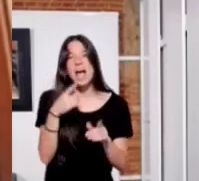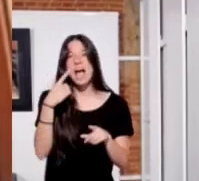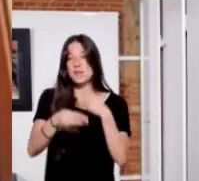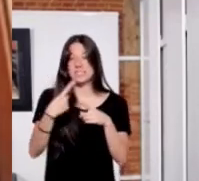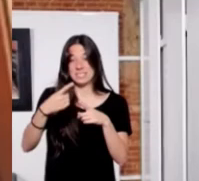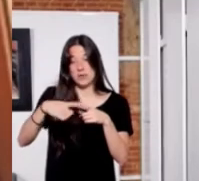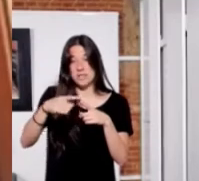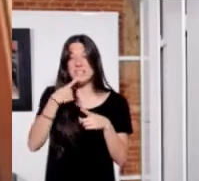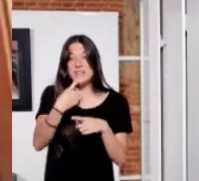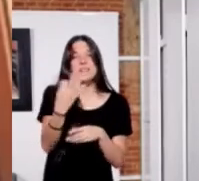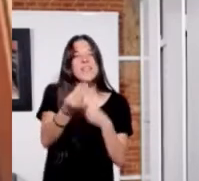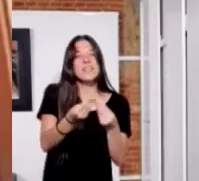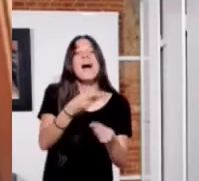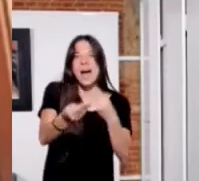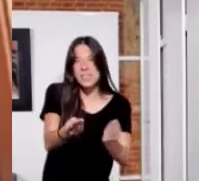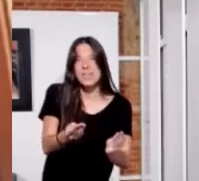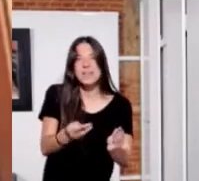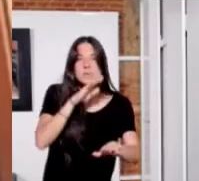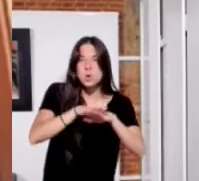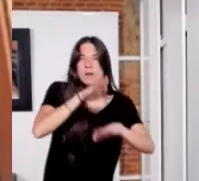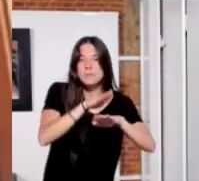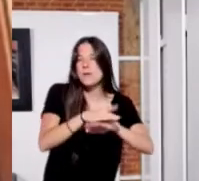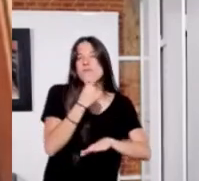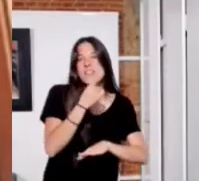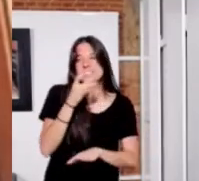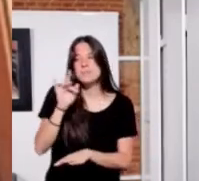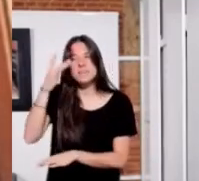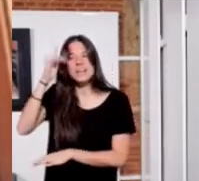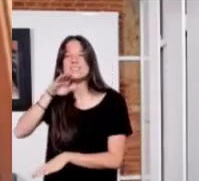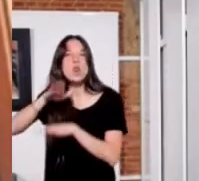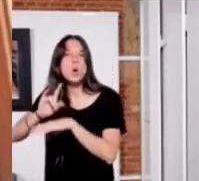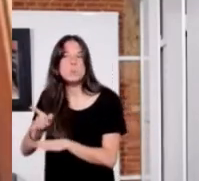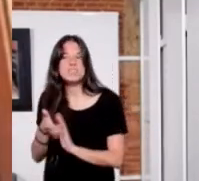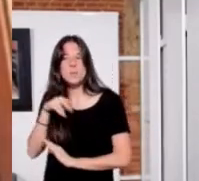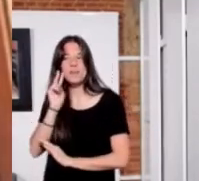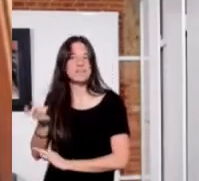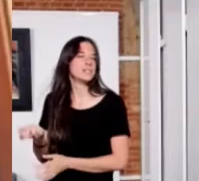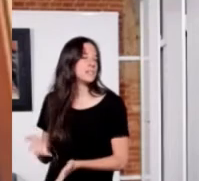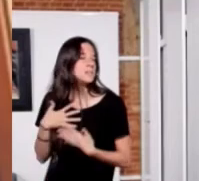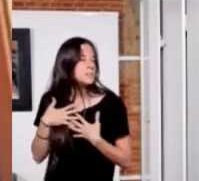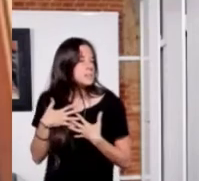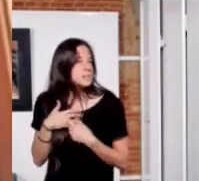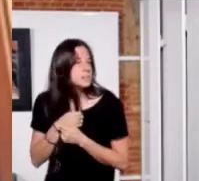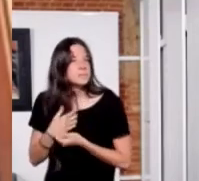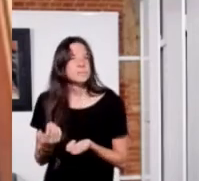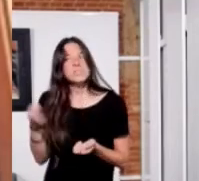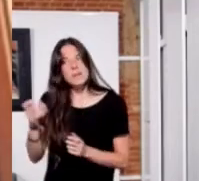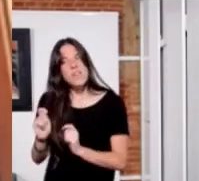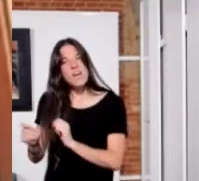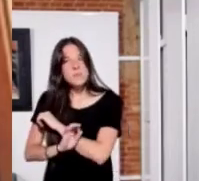hacer. Pero ¿qué pasa cuando no lo cumple? Cuando no nos cae simpático, pues este hay que ponerle más deber, porque precisamente a lo